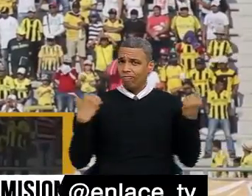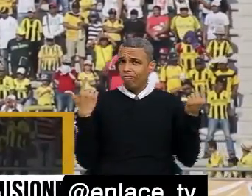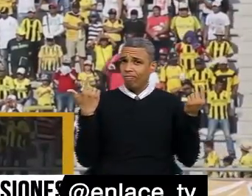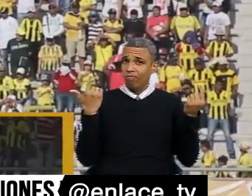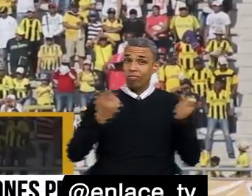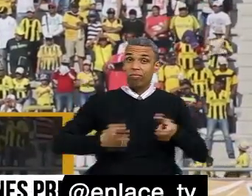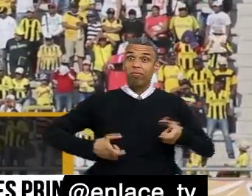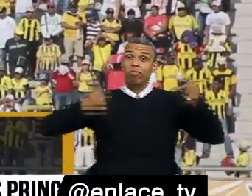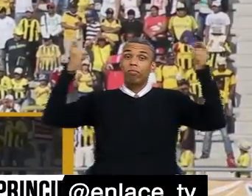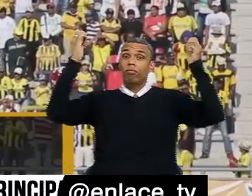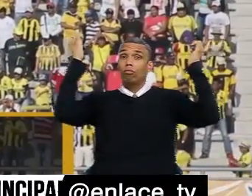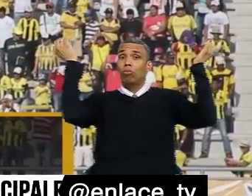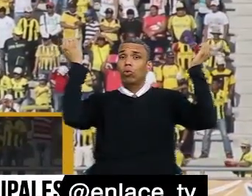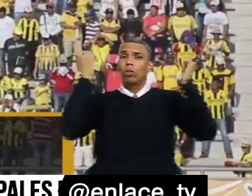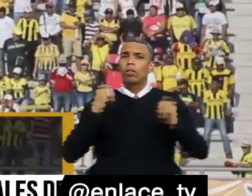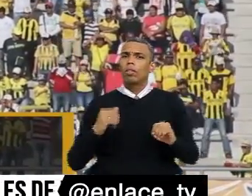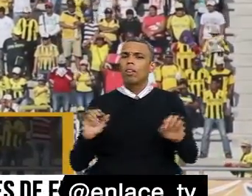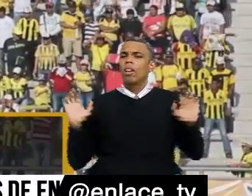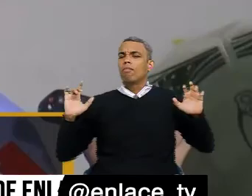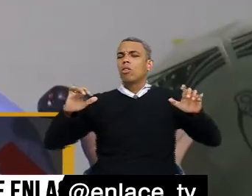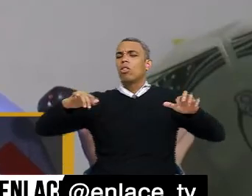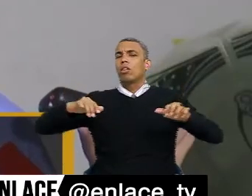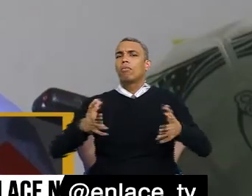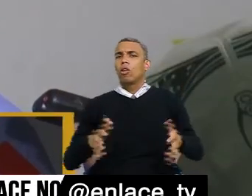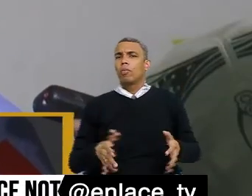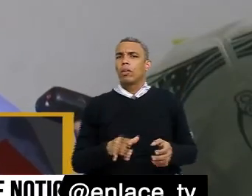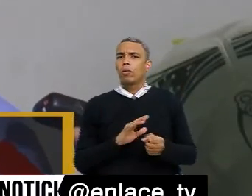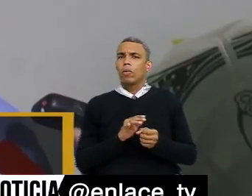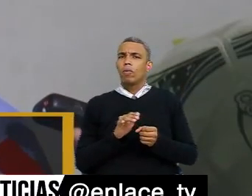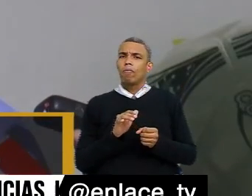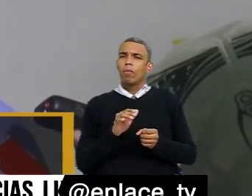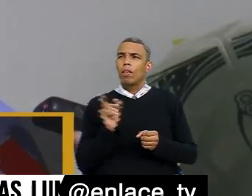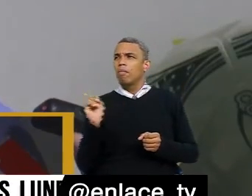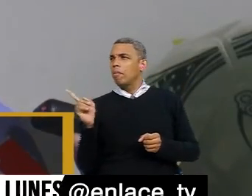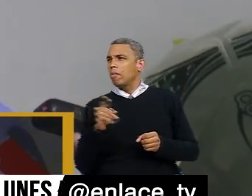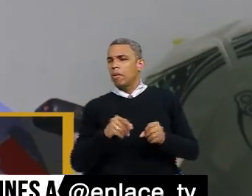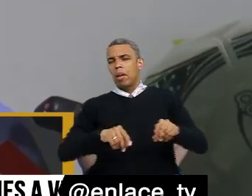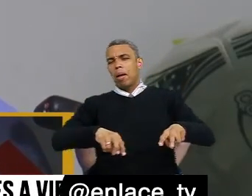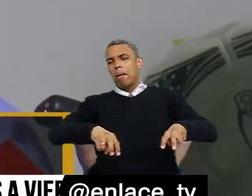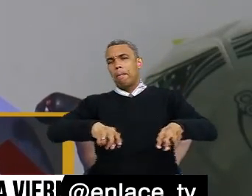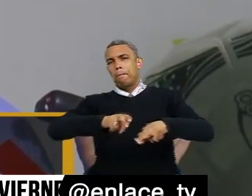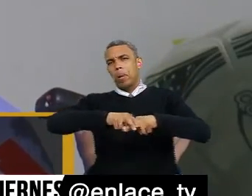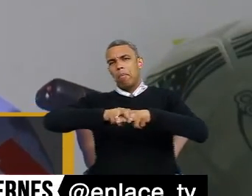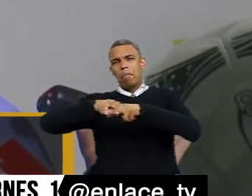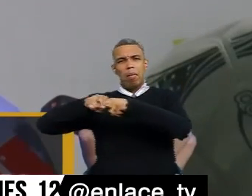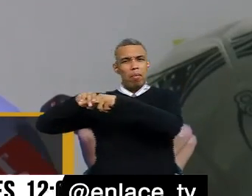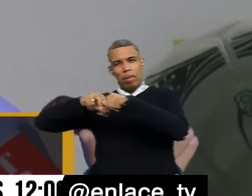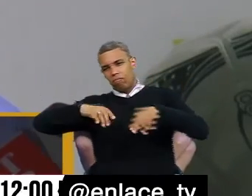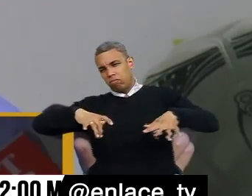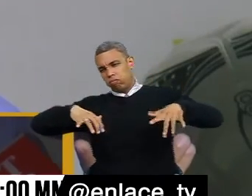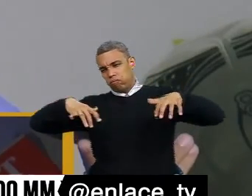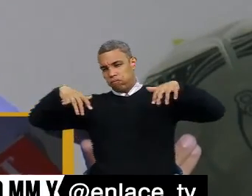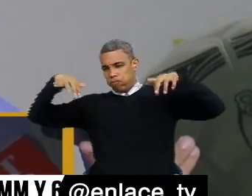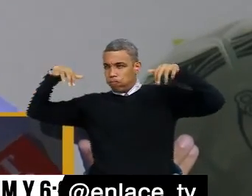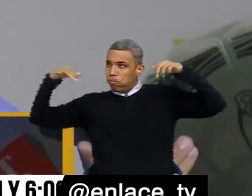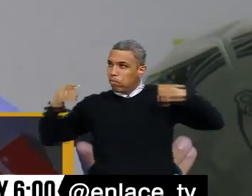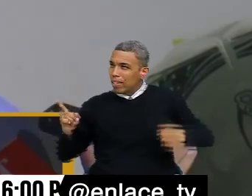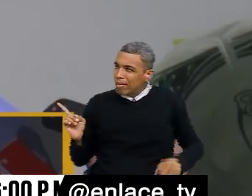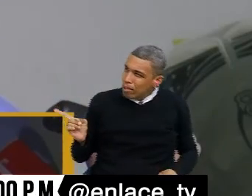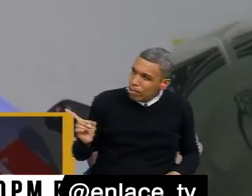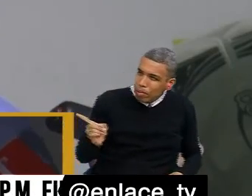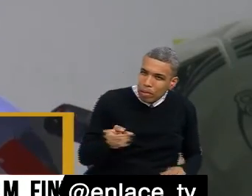para 10.000 personas en el estadio, pero eso se resalta con la Policía Nacional. Vamos a establecer ese día